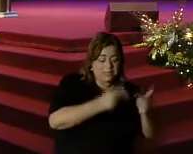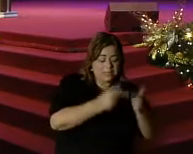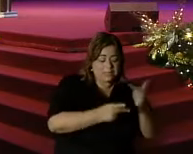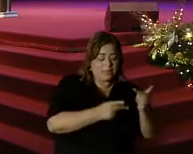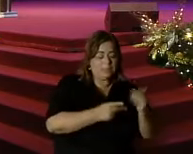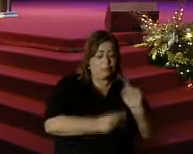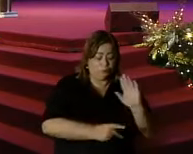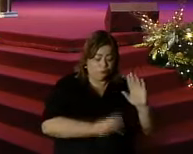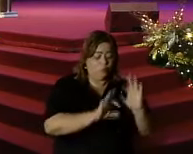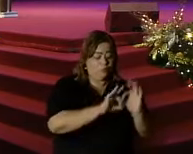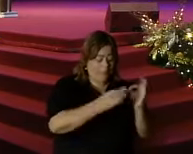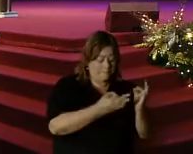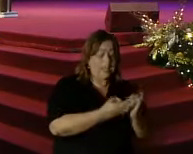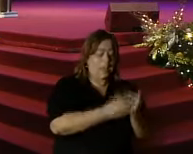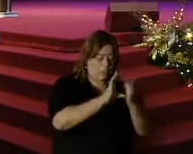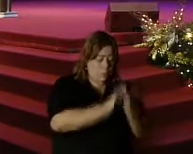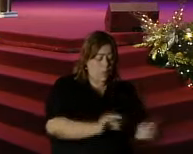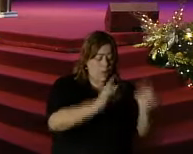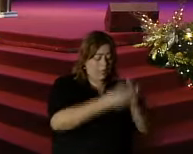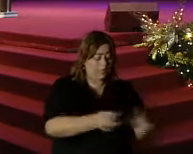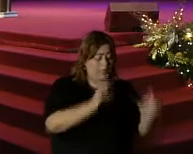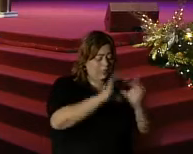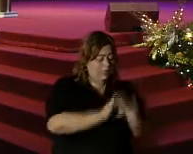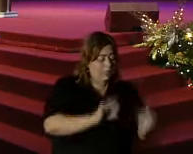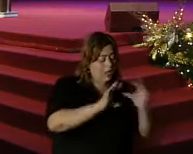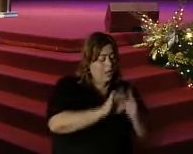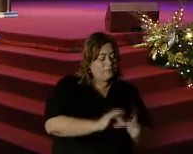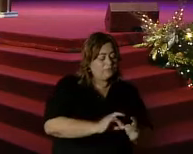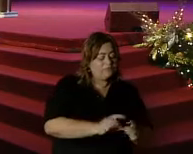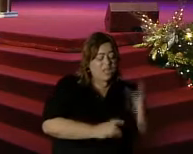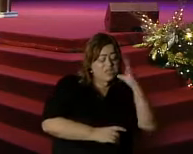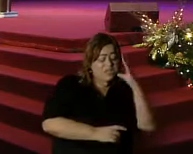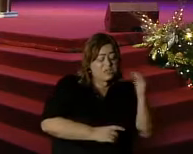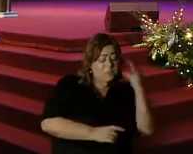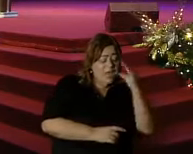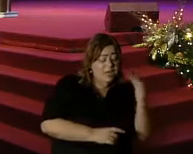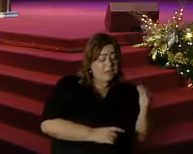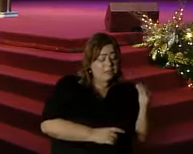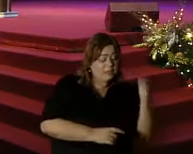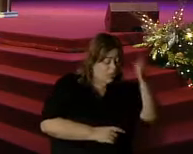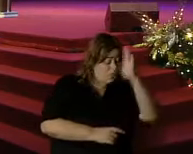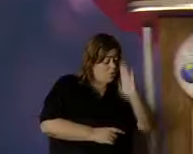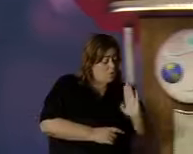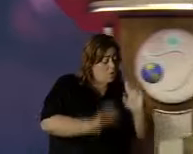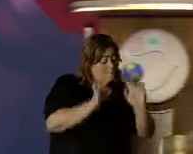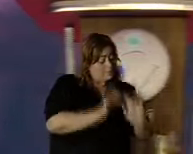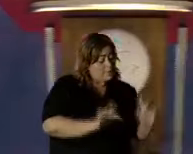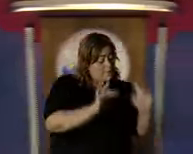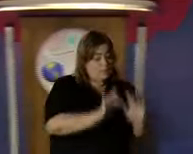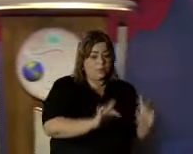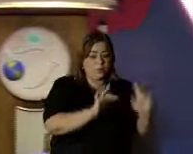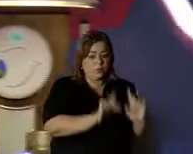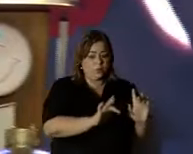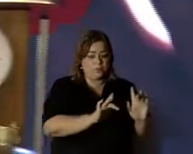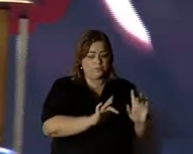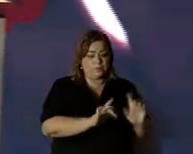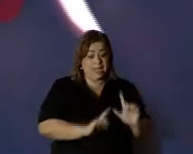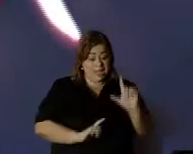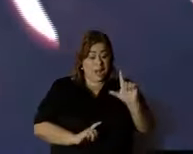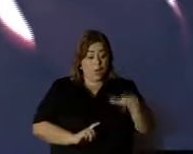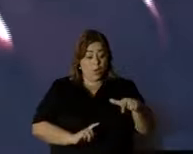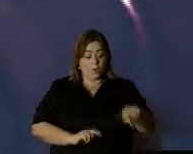cuéntales cuán grandes cosas el Señor ha hecho contigo y cómo tuvo misericordia de ti. Luego dice, y se